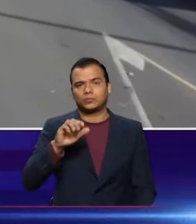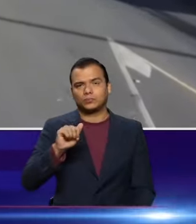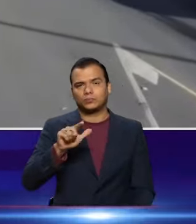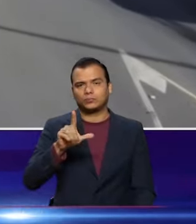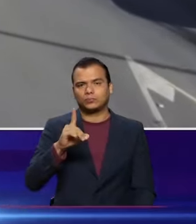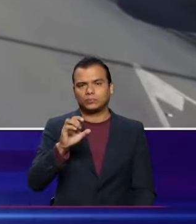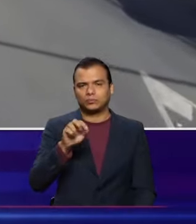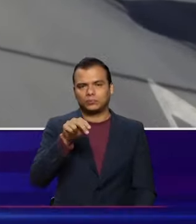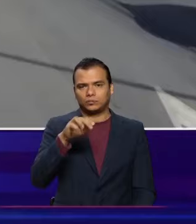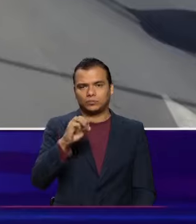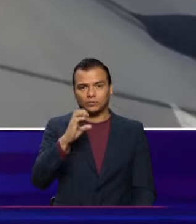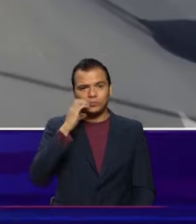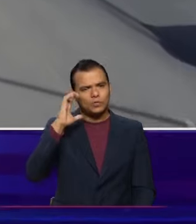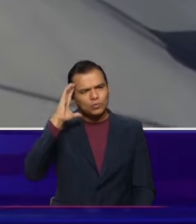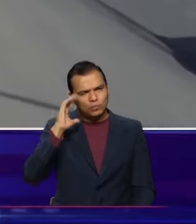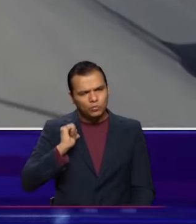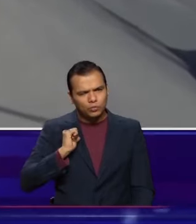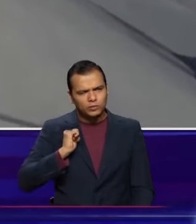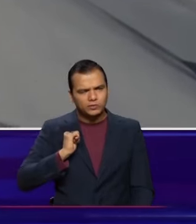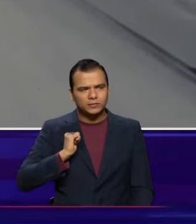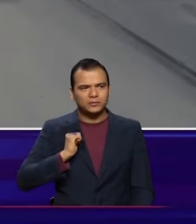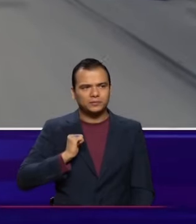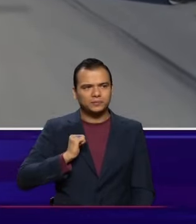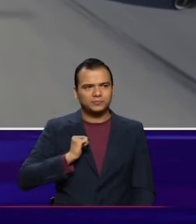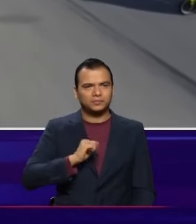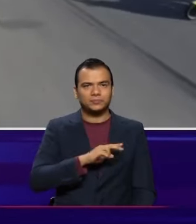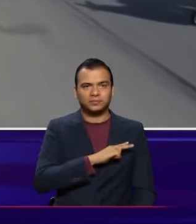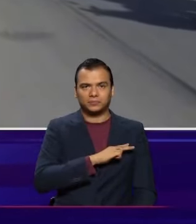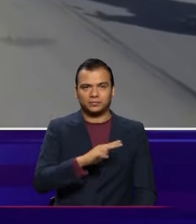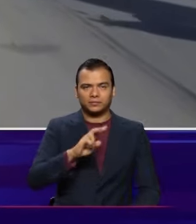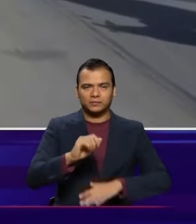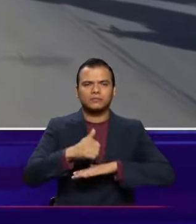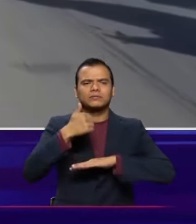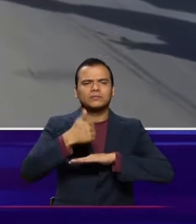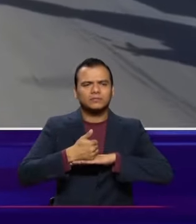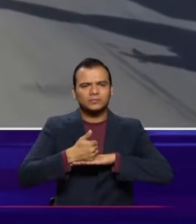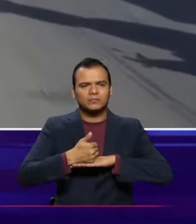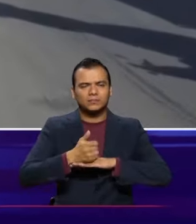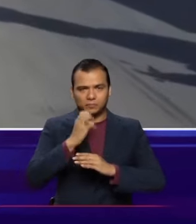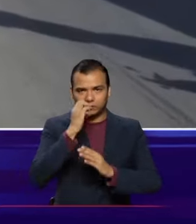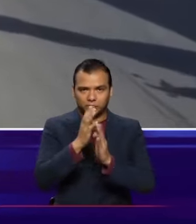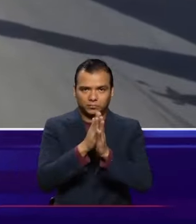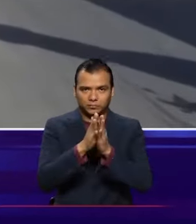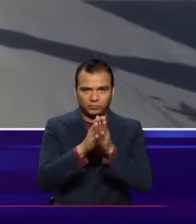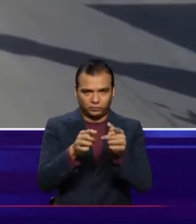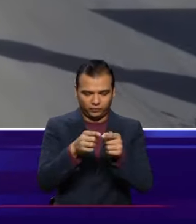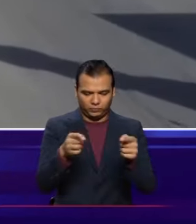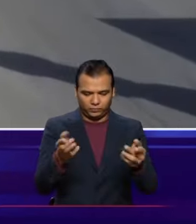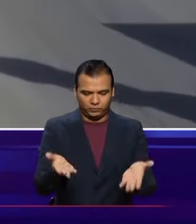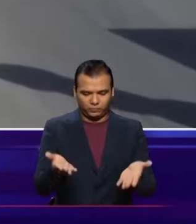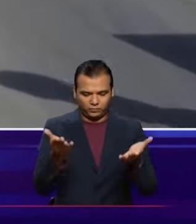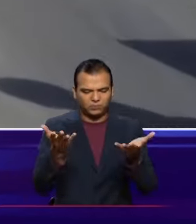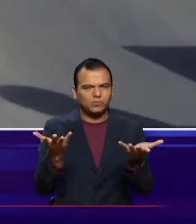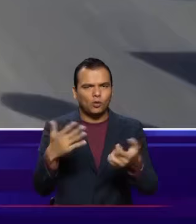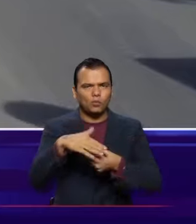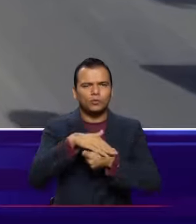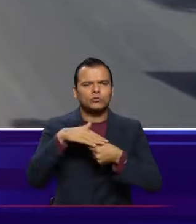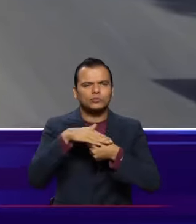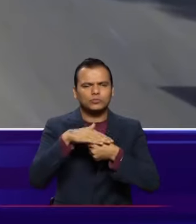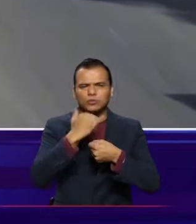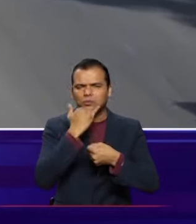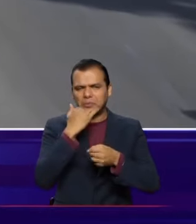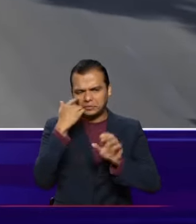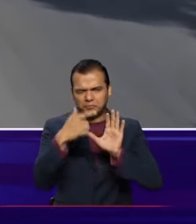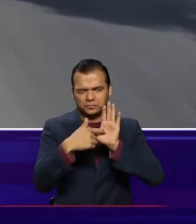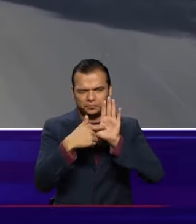declaraciones del comandante de la Policía la Policía Valle, coronel Giovanni Cristancho, quien da pues el reporte